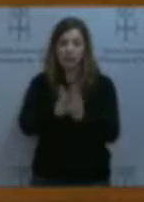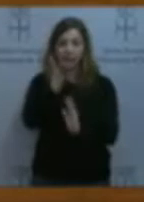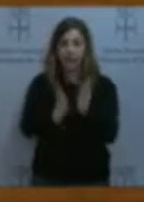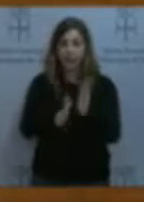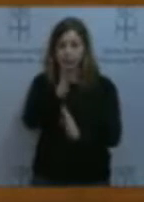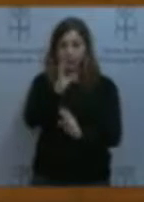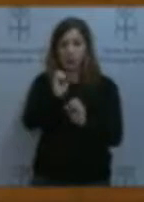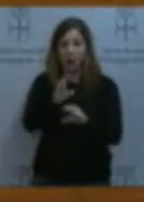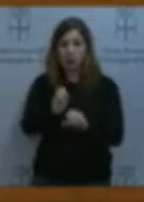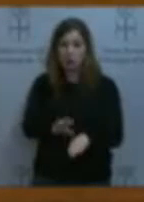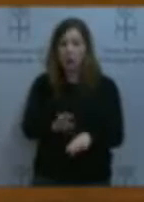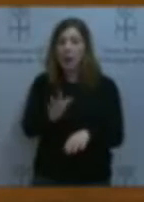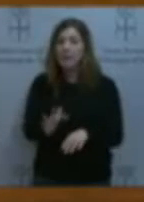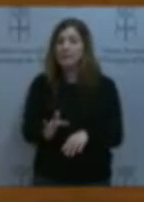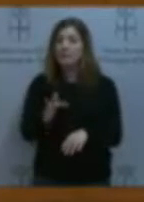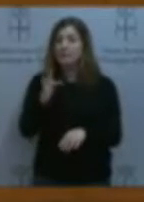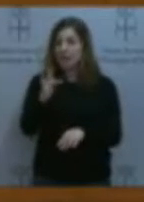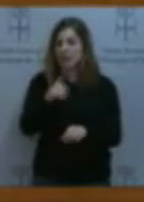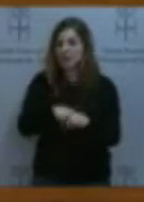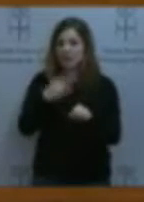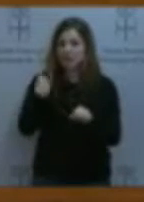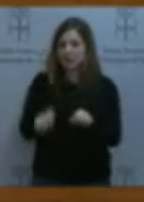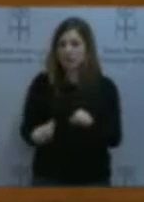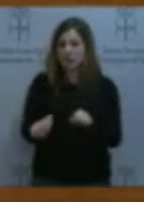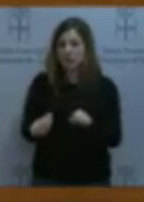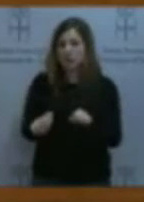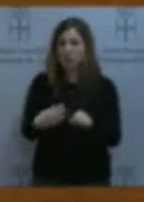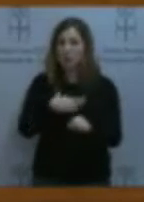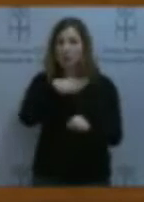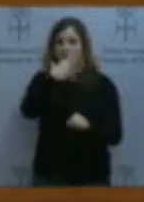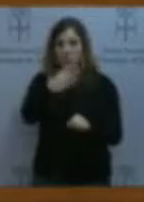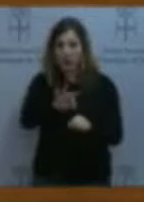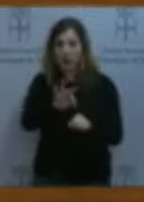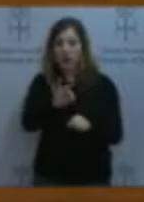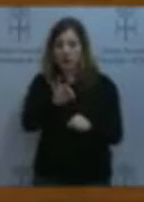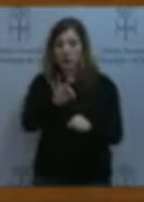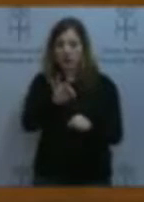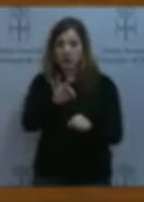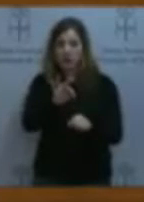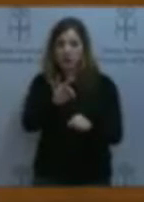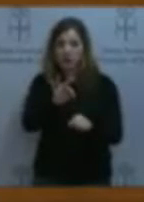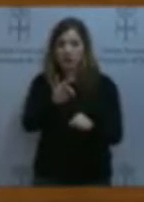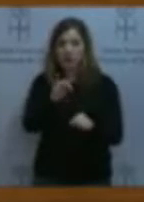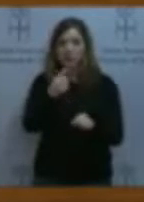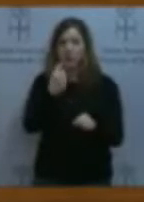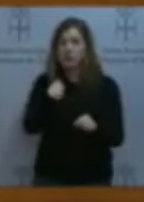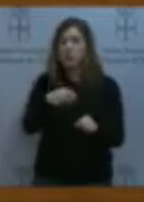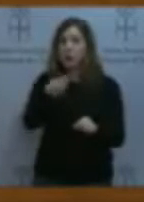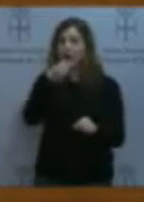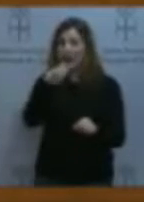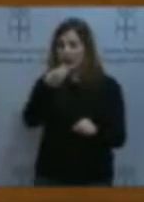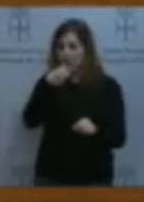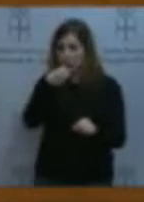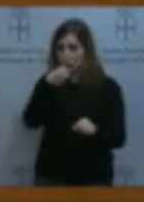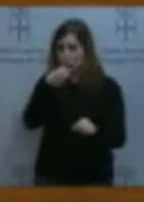tenemos unas enormes posibilidades dentro del circuito de movimiento de alimentos donde se están tirando, como dice la proposición no de ley, alimentos que son